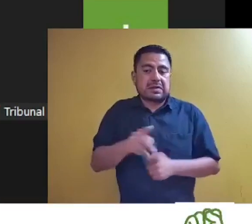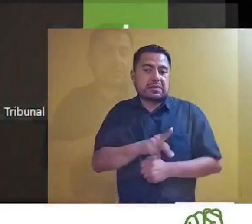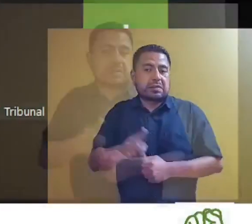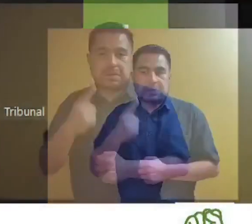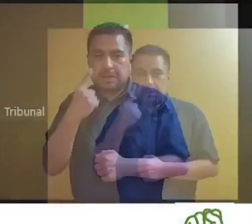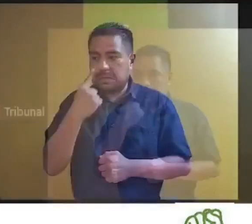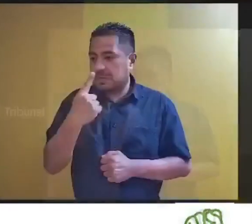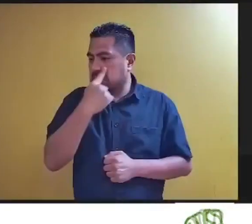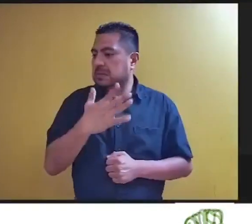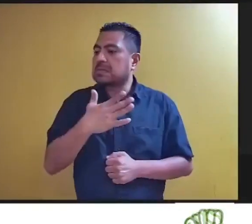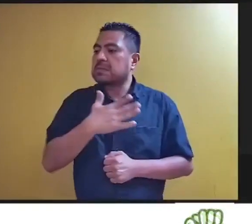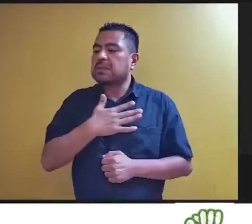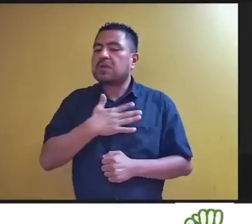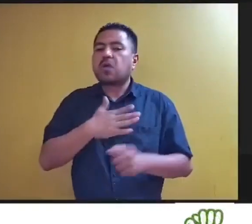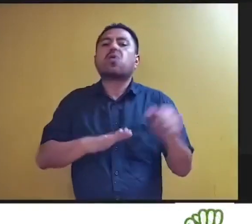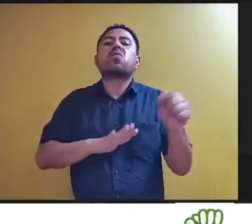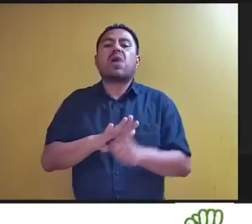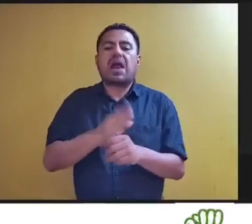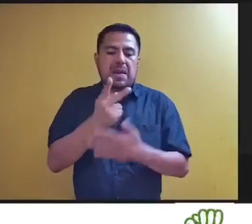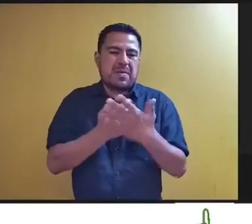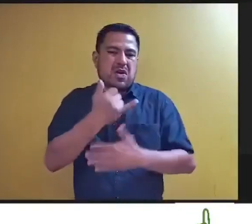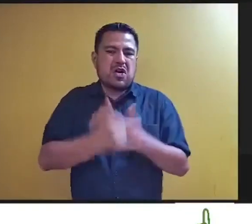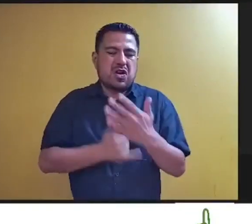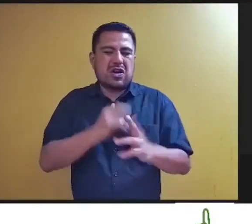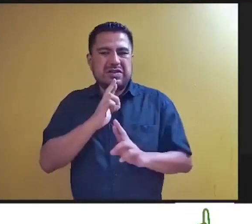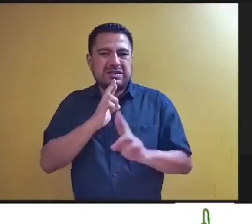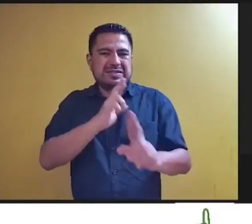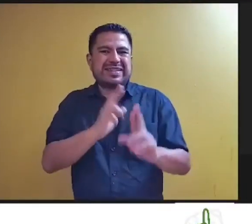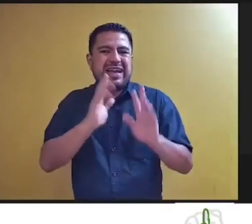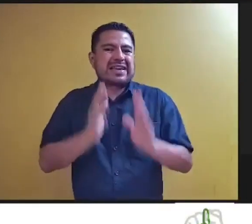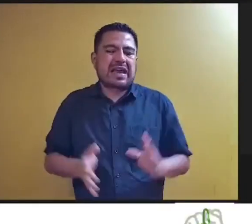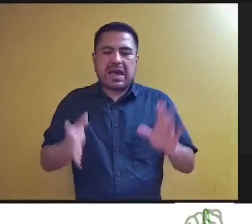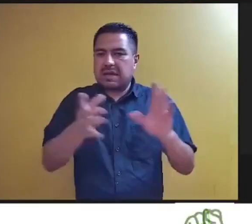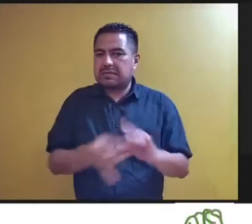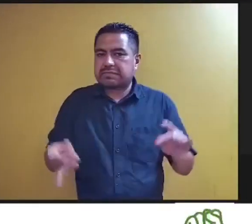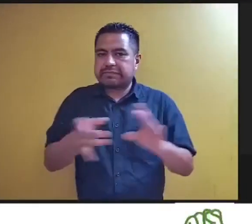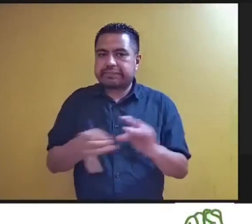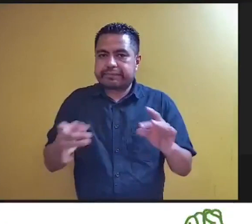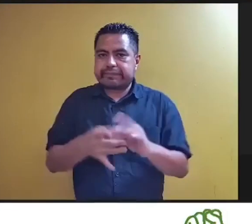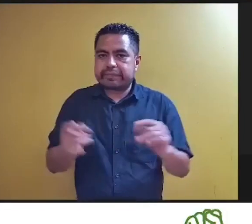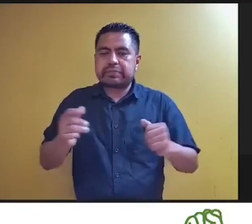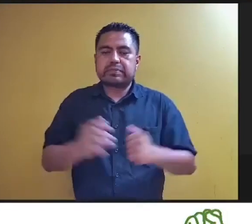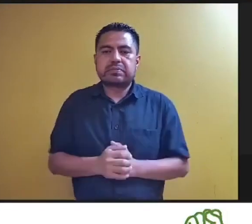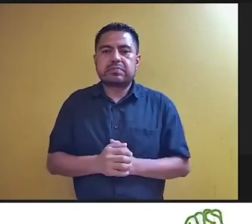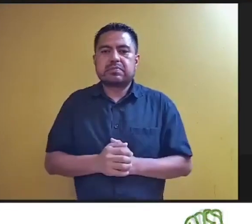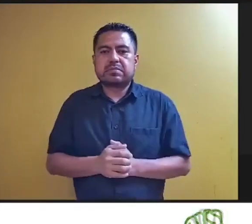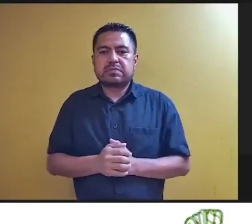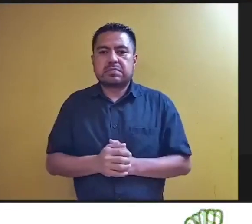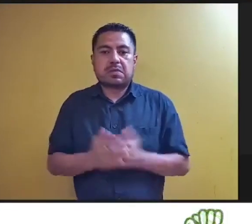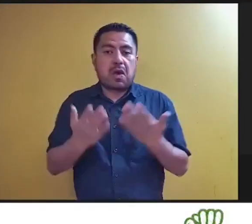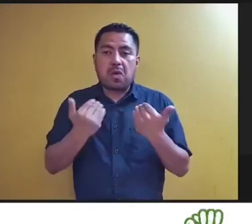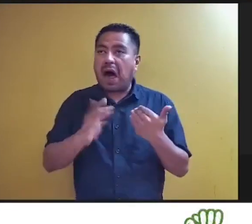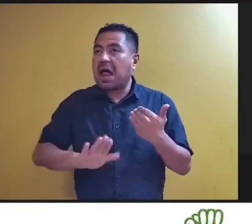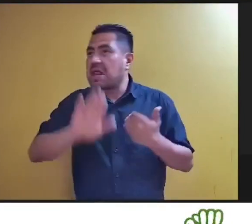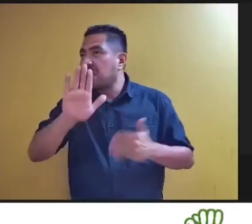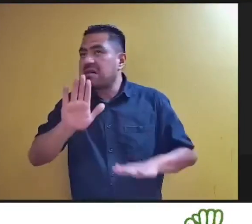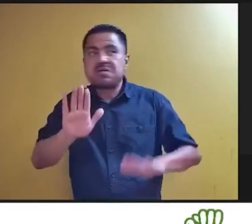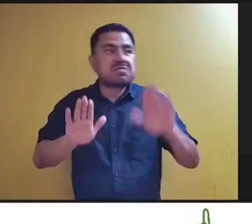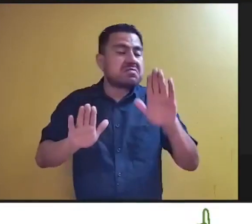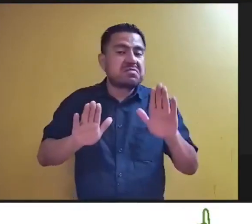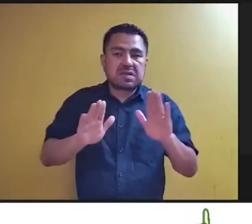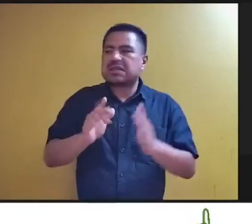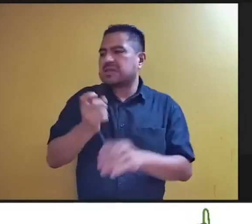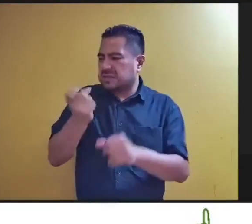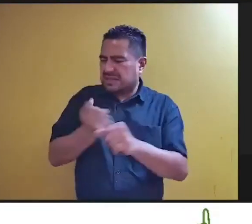está en nuestra consideración el proyecto de resolución del que se ha dado cuenta. No habiendo comentarios al